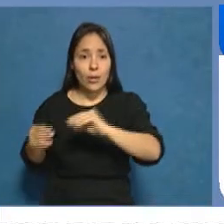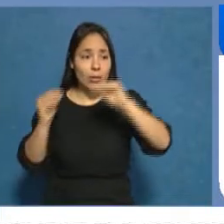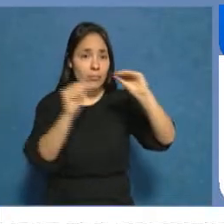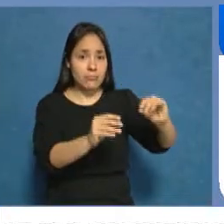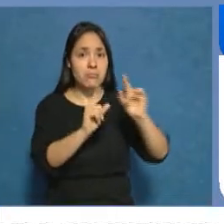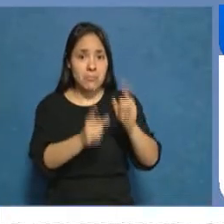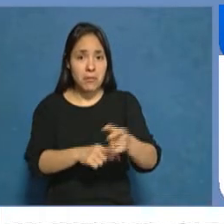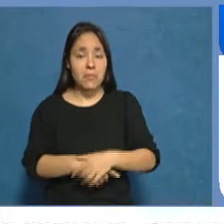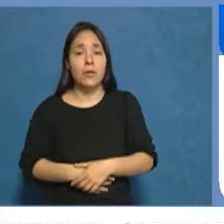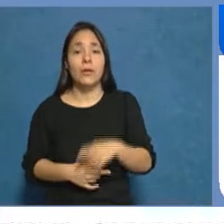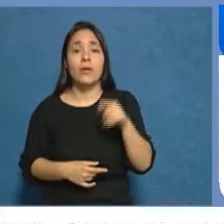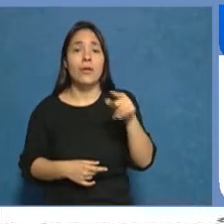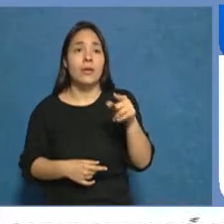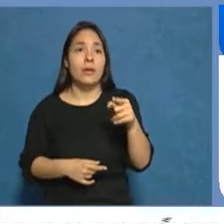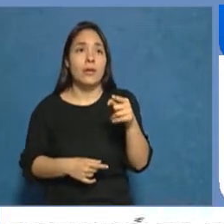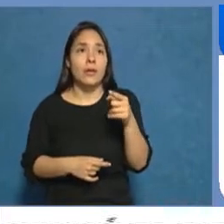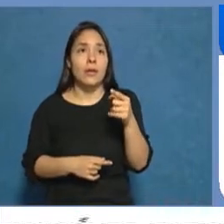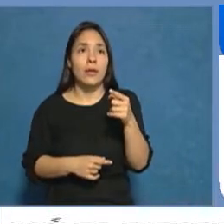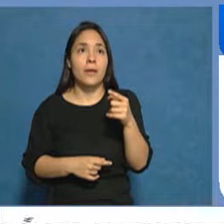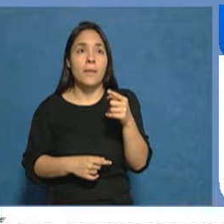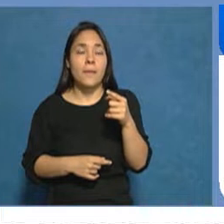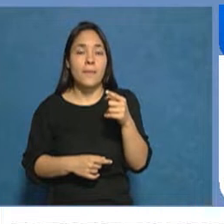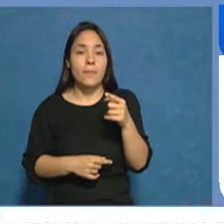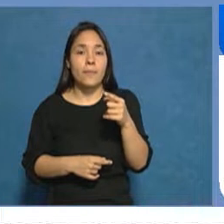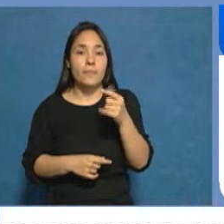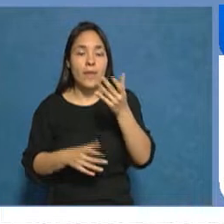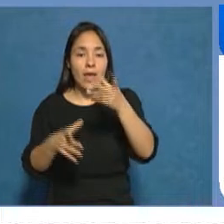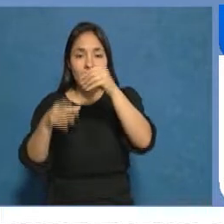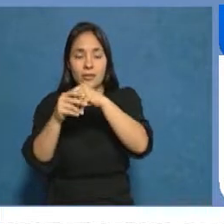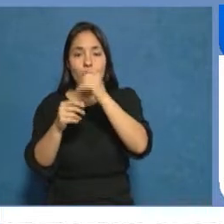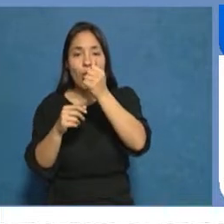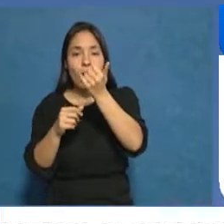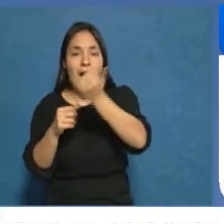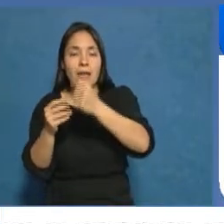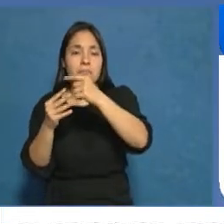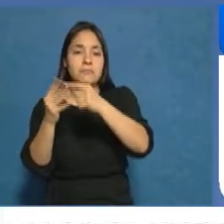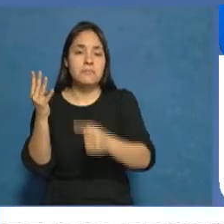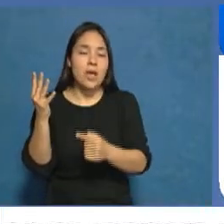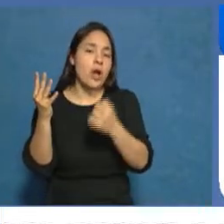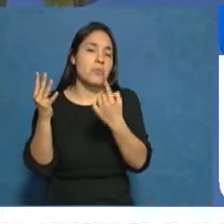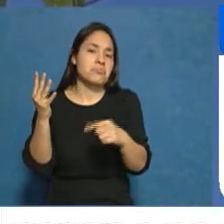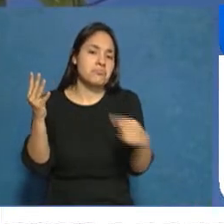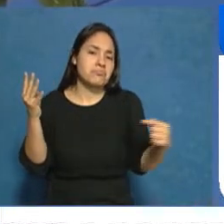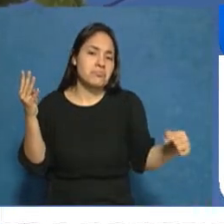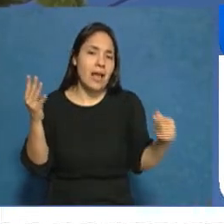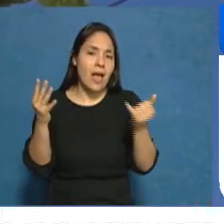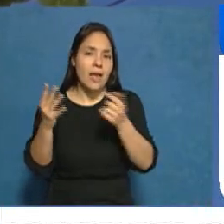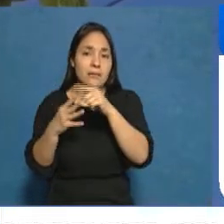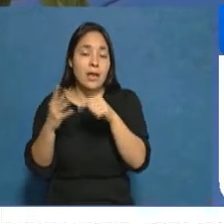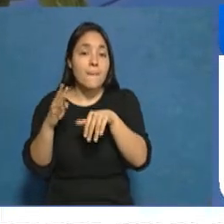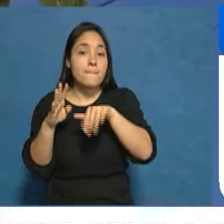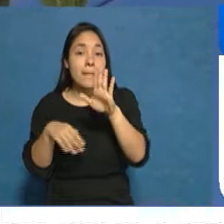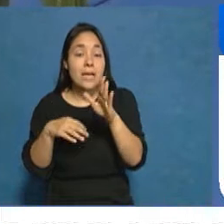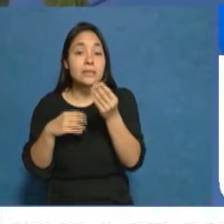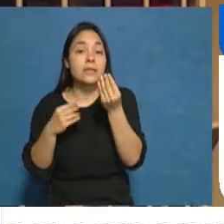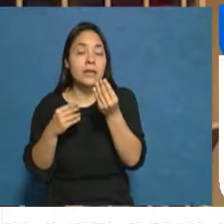La fibra óptica adentro viene con un poco de Kevlar, digamos, viene con un montón de contenidos, pero